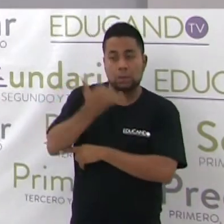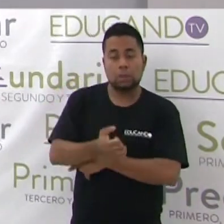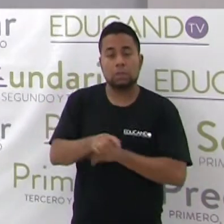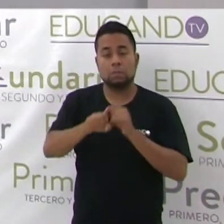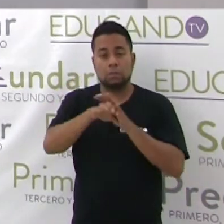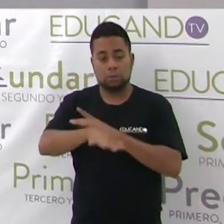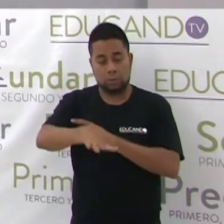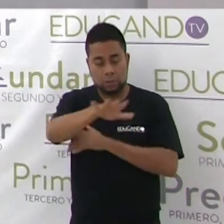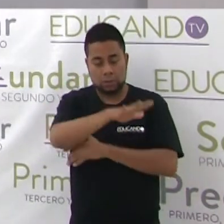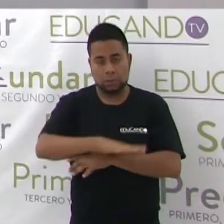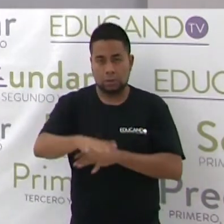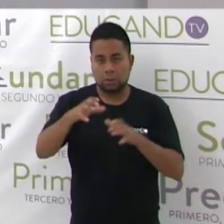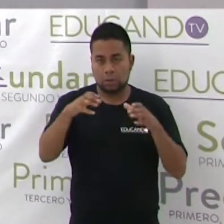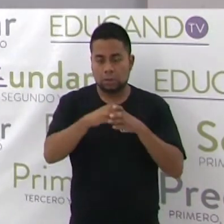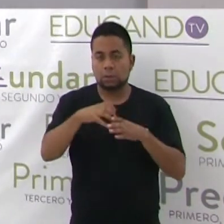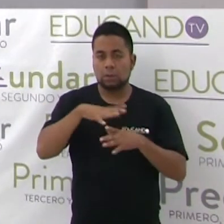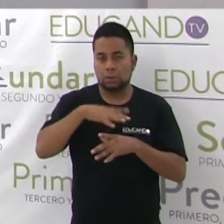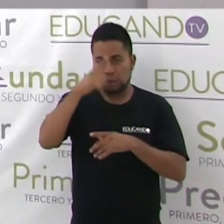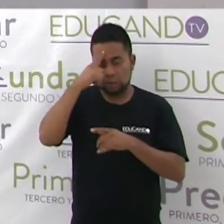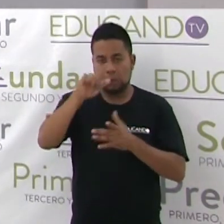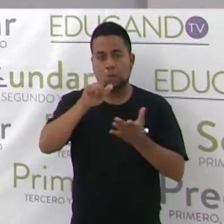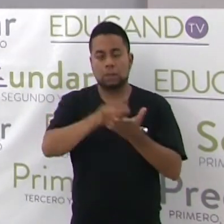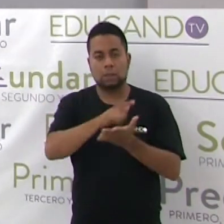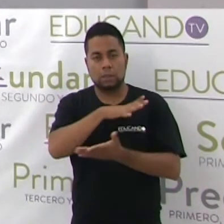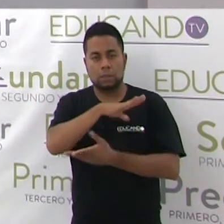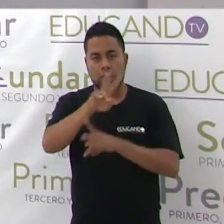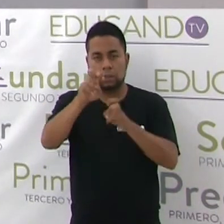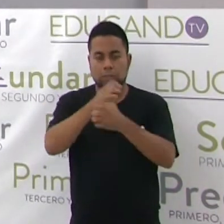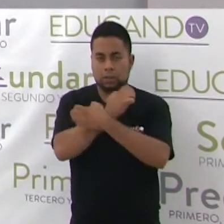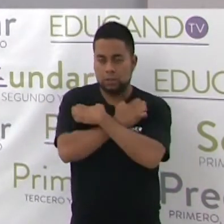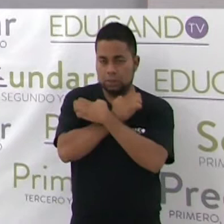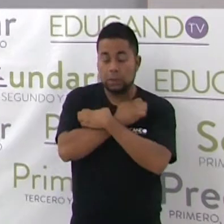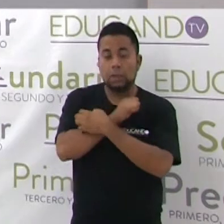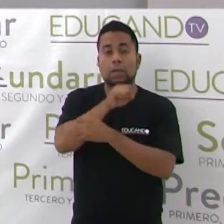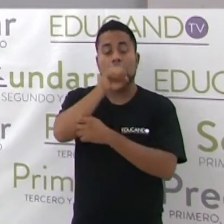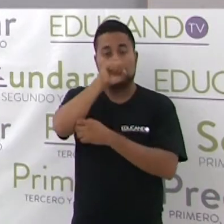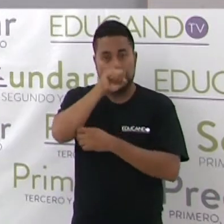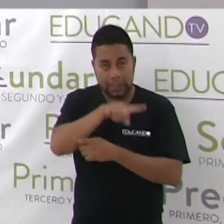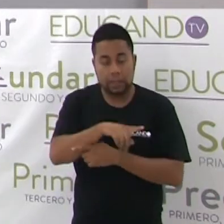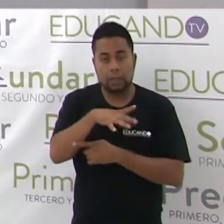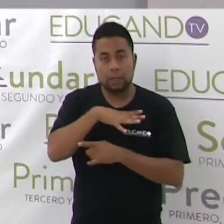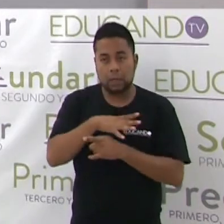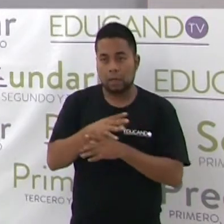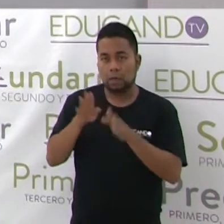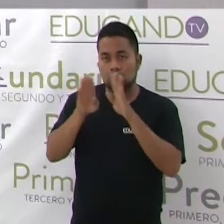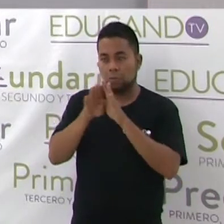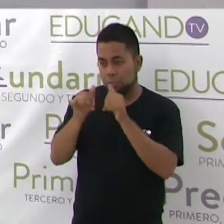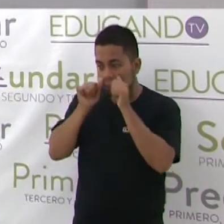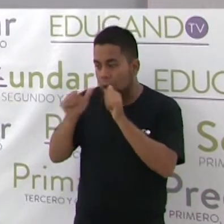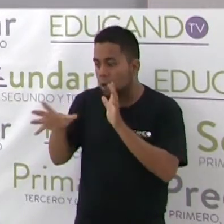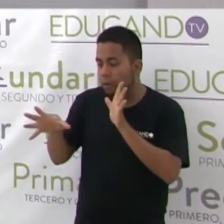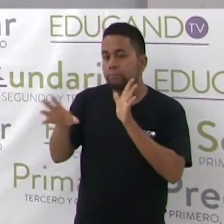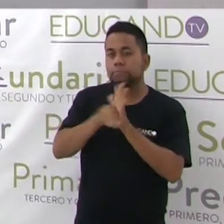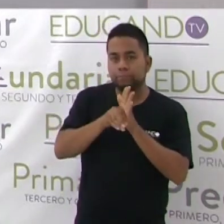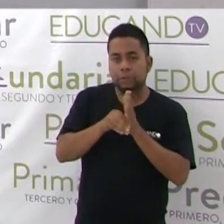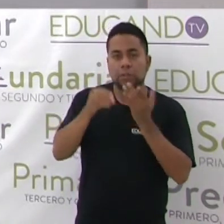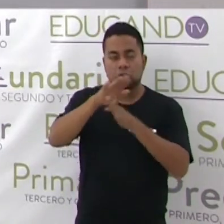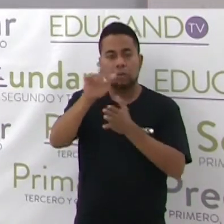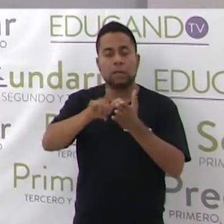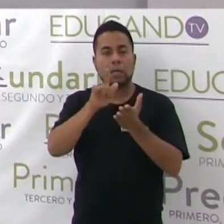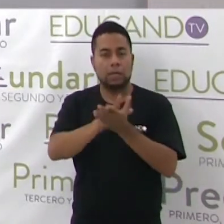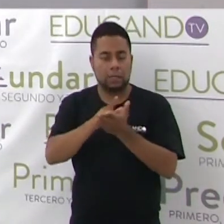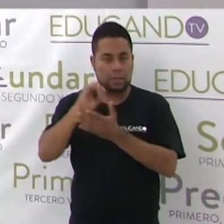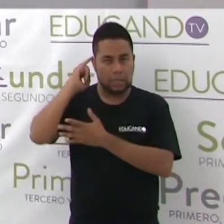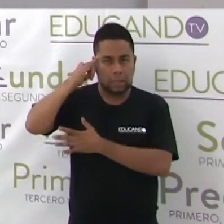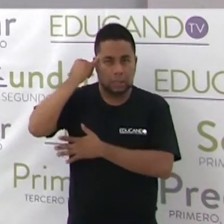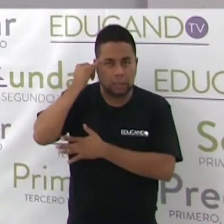aquí entonces tenemos la Ley General de Educación que también está tomando en cuenta este aspecto de nuestra